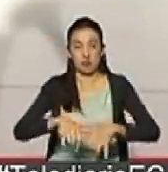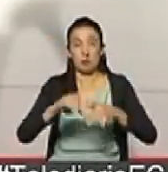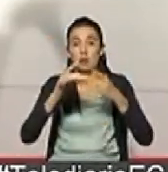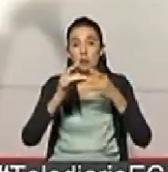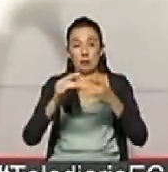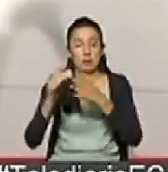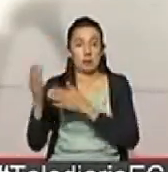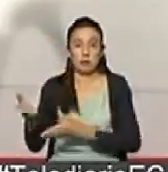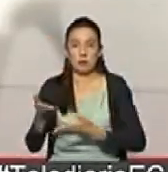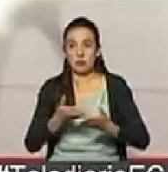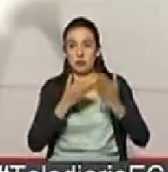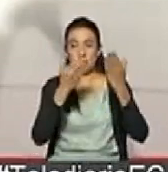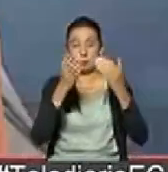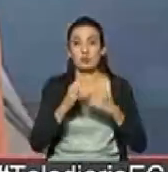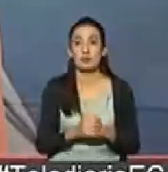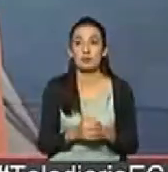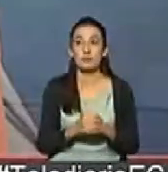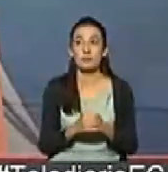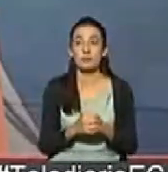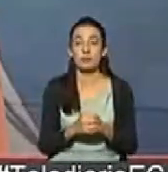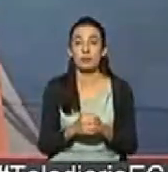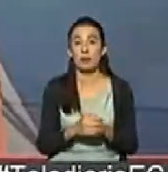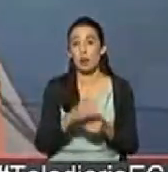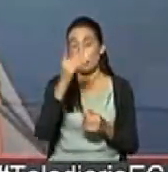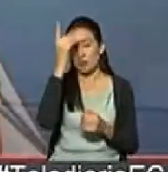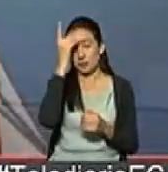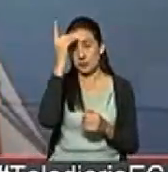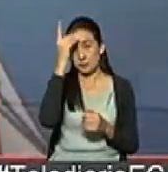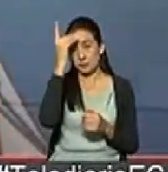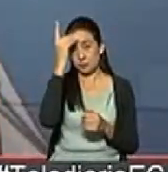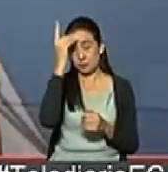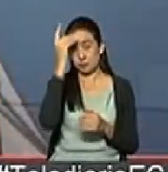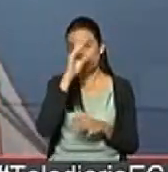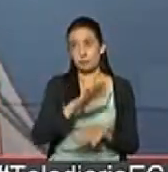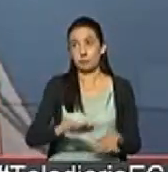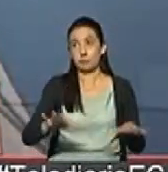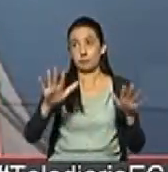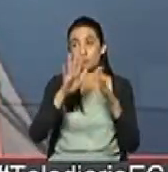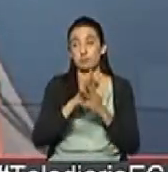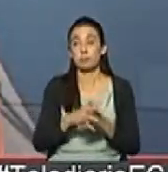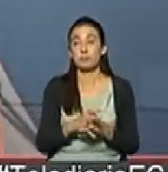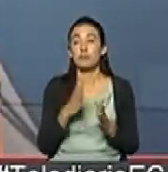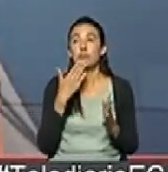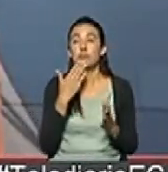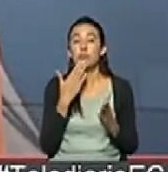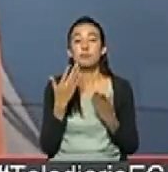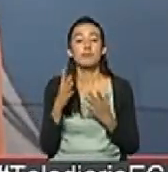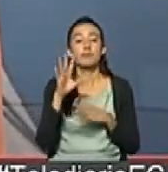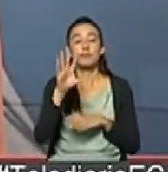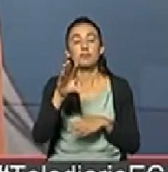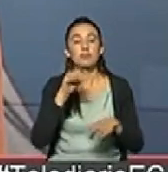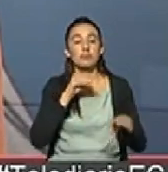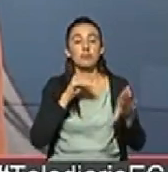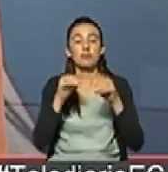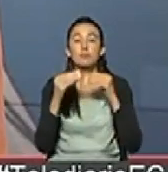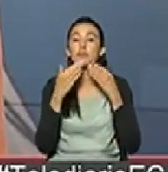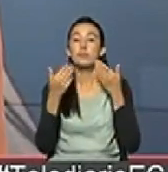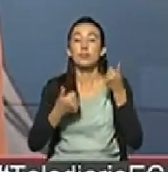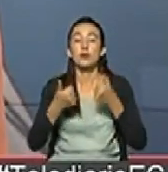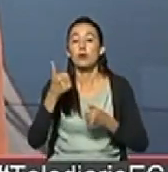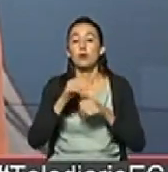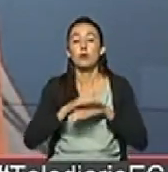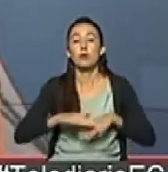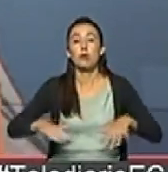también brindar ese apoyo. Las tareas escolares, lo último que le pregunto ya para cerrar esta entrevista, ¿cómo las abordamos? ¿Qué hacemos con los jóvenes